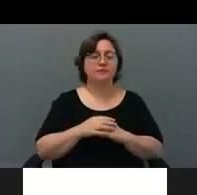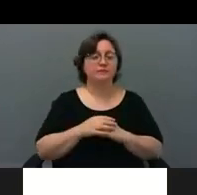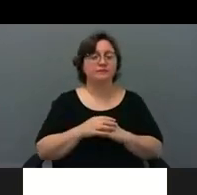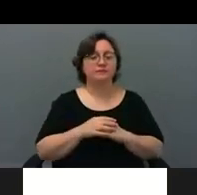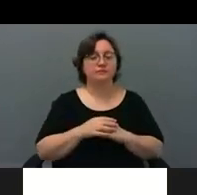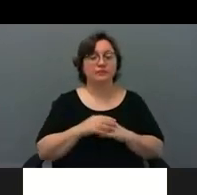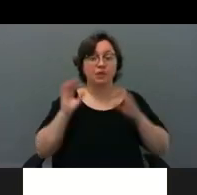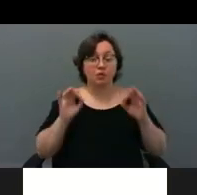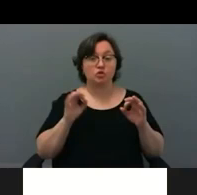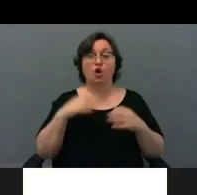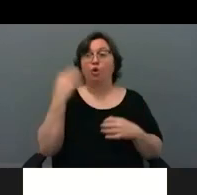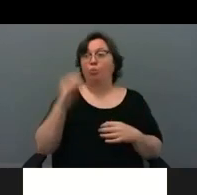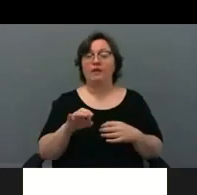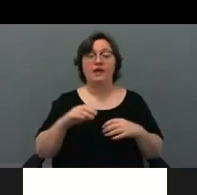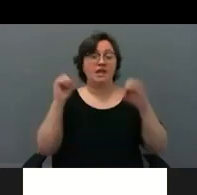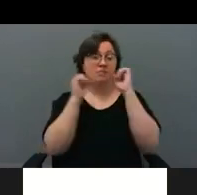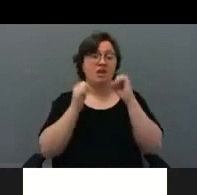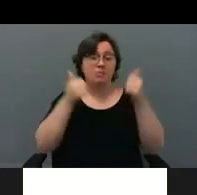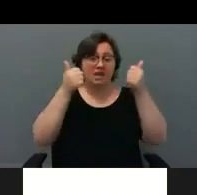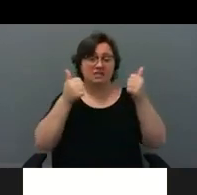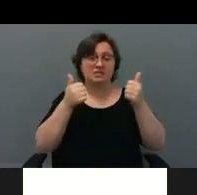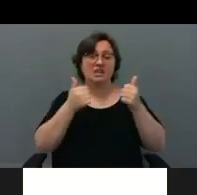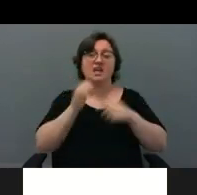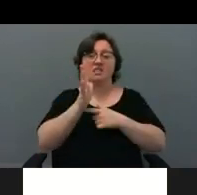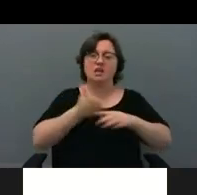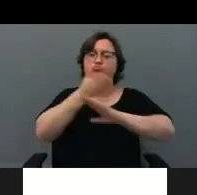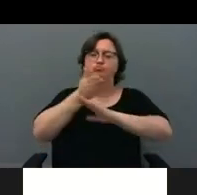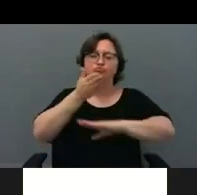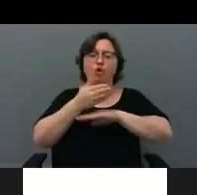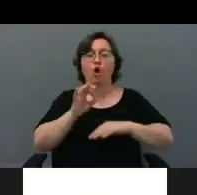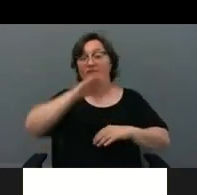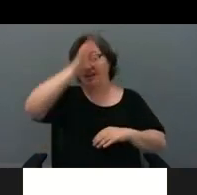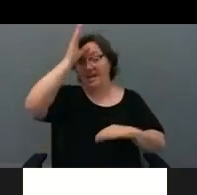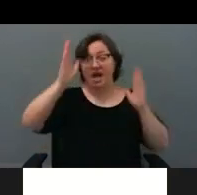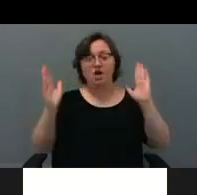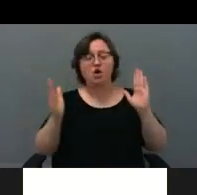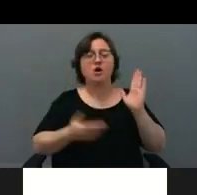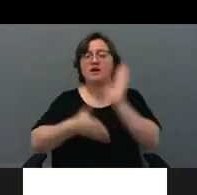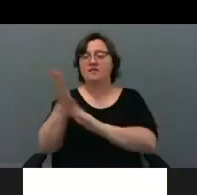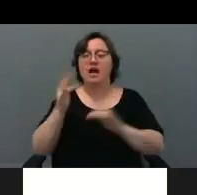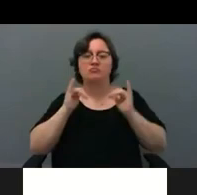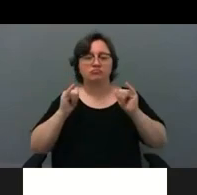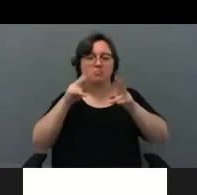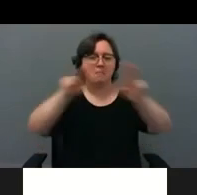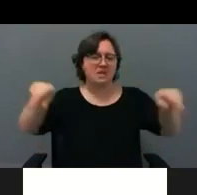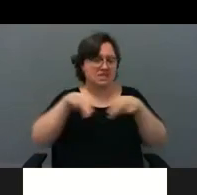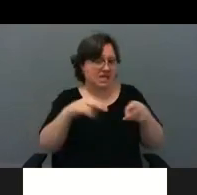Que bien, puede ser en invierno más bien ir al cine y en verano pues ir simplemente a la